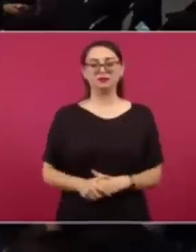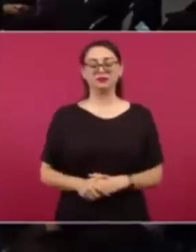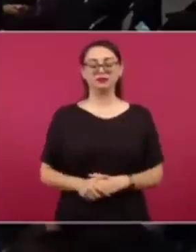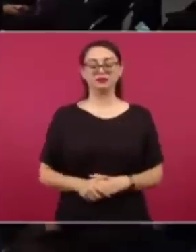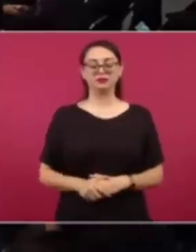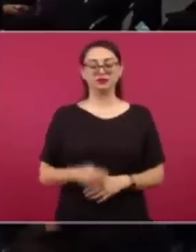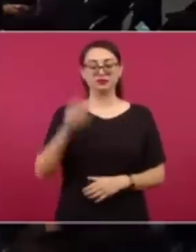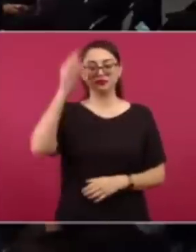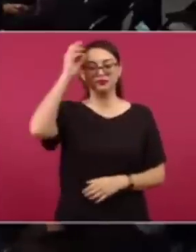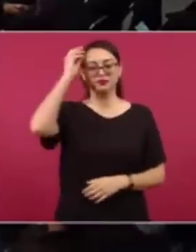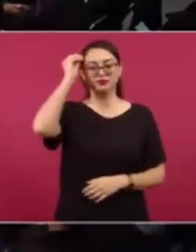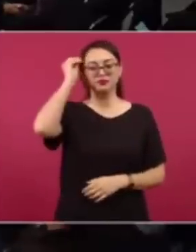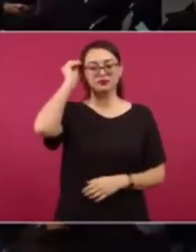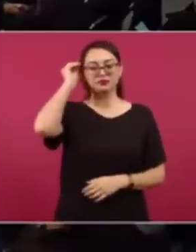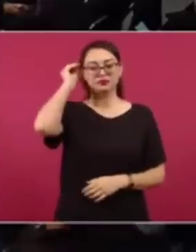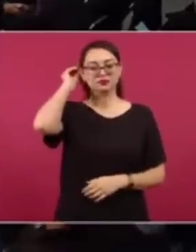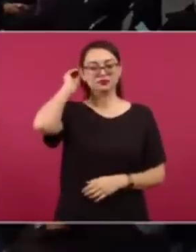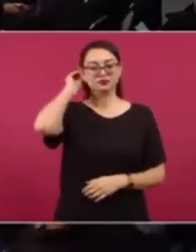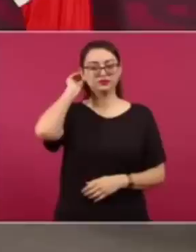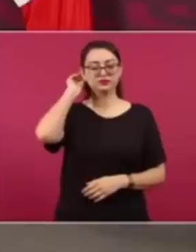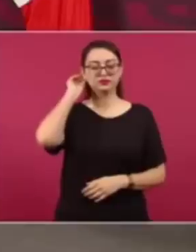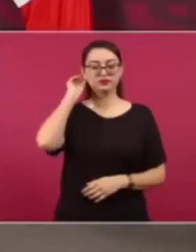igual igual